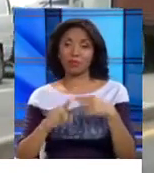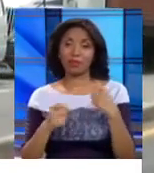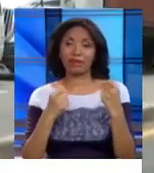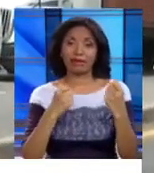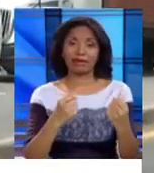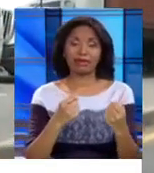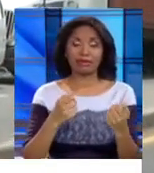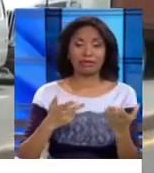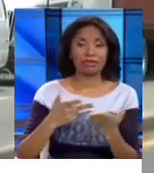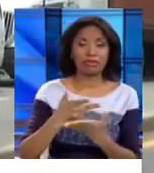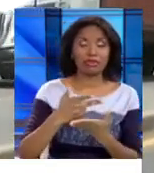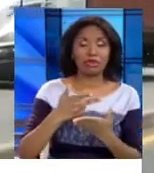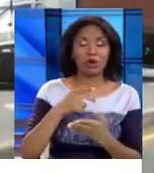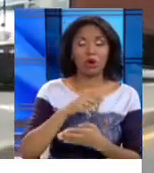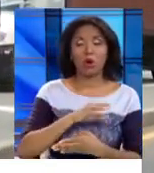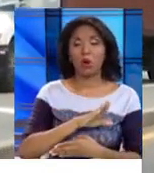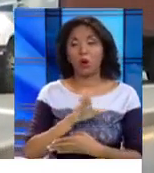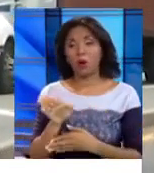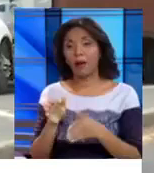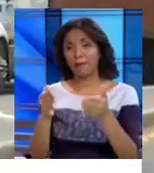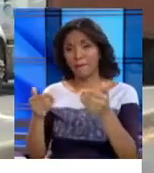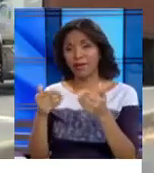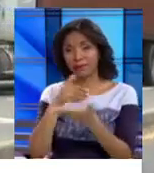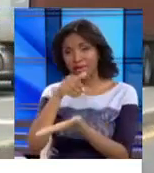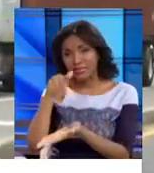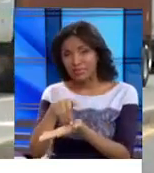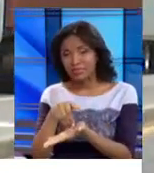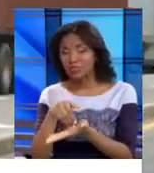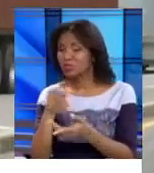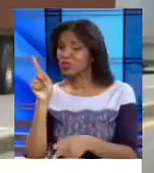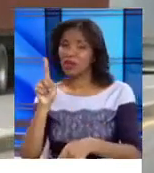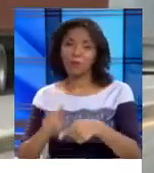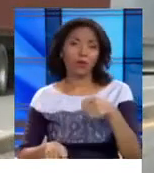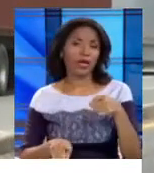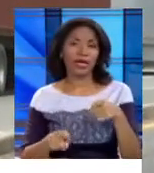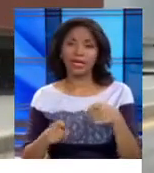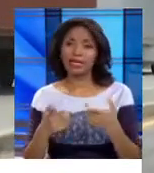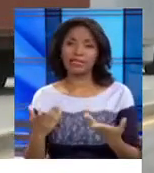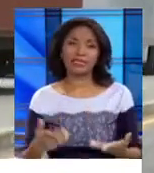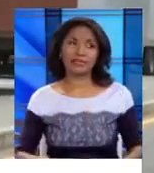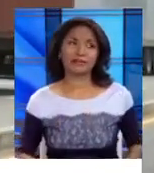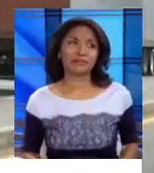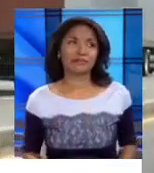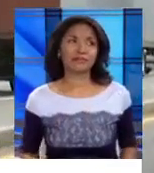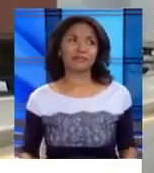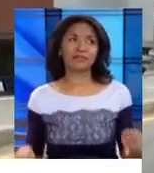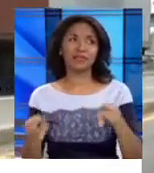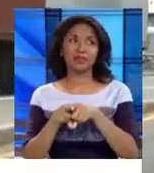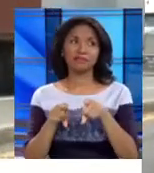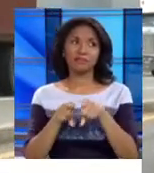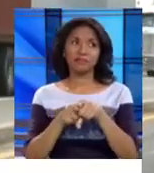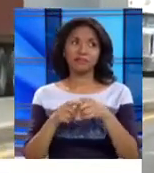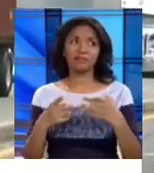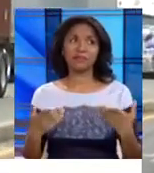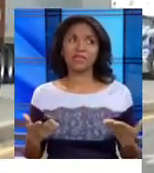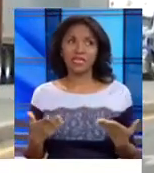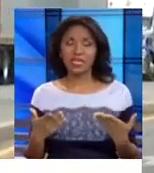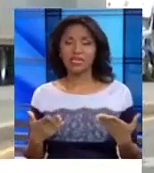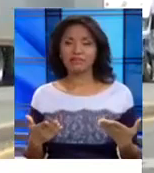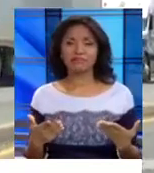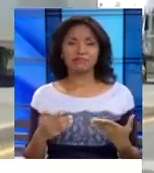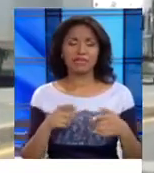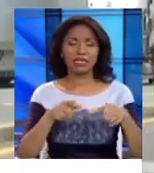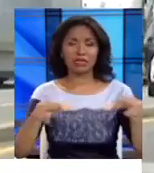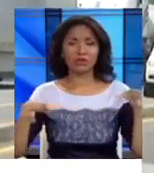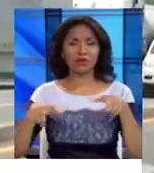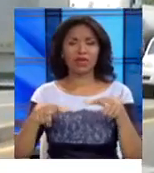en estos momentos paralizados son del transporte de carga, también algún transportista de carga que viene de las áreas productivas